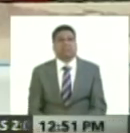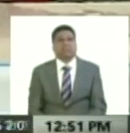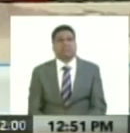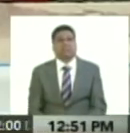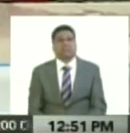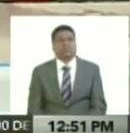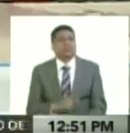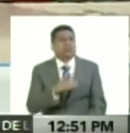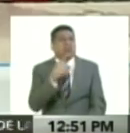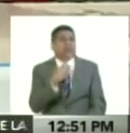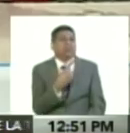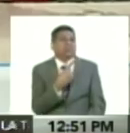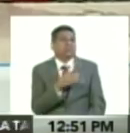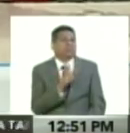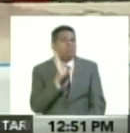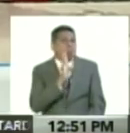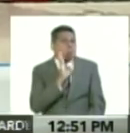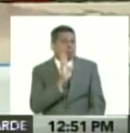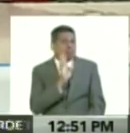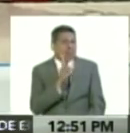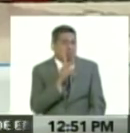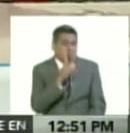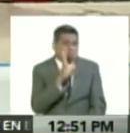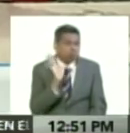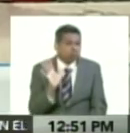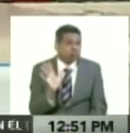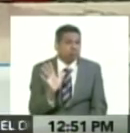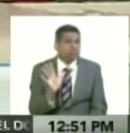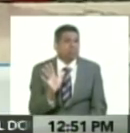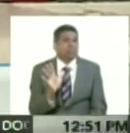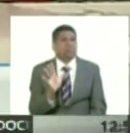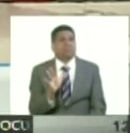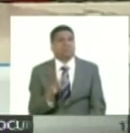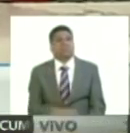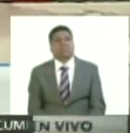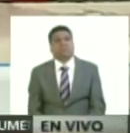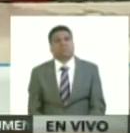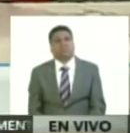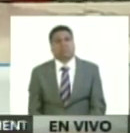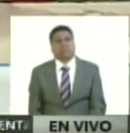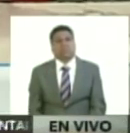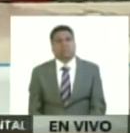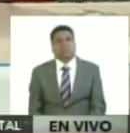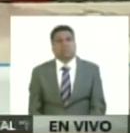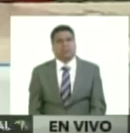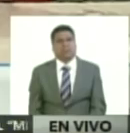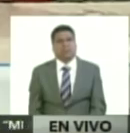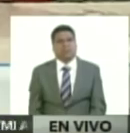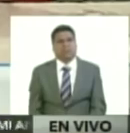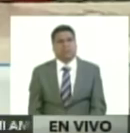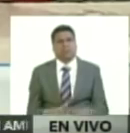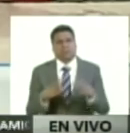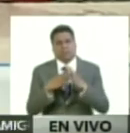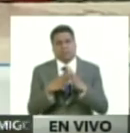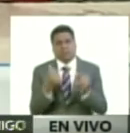de forma ofensiva, pero es la metáfora que se me ocurre, en esa colcha de retazos en que se ha convertido la llamada